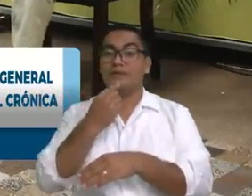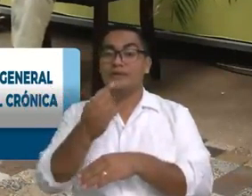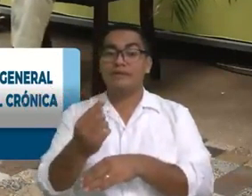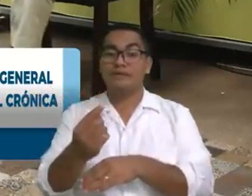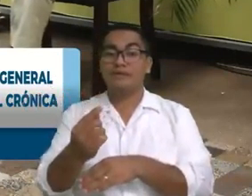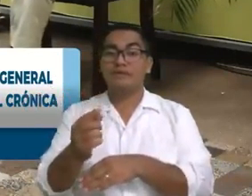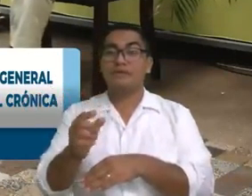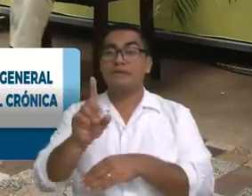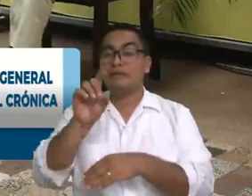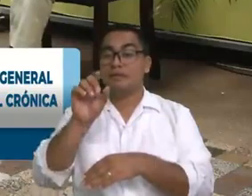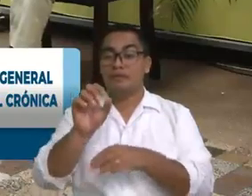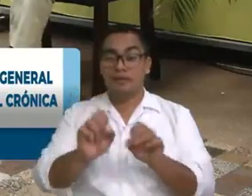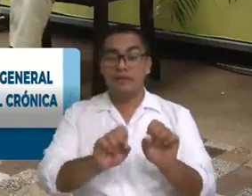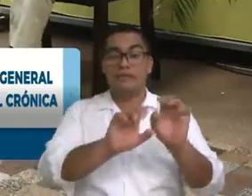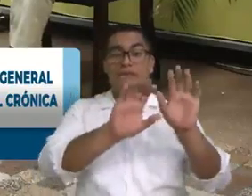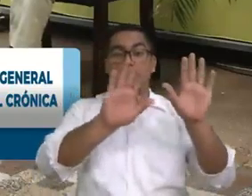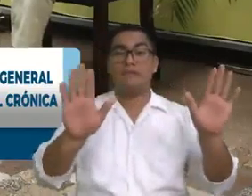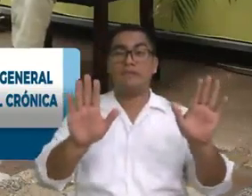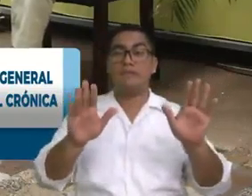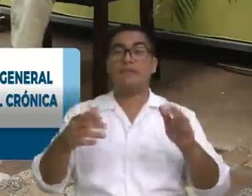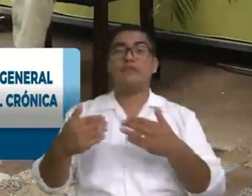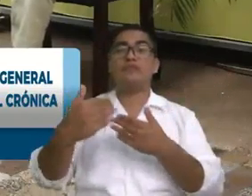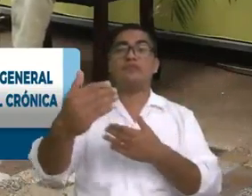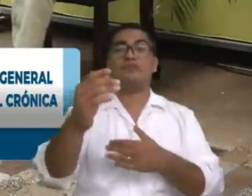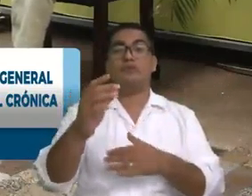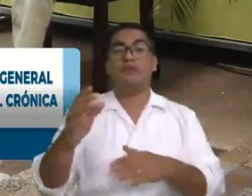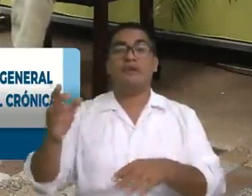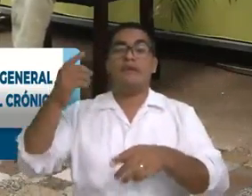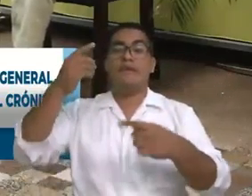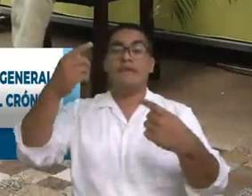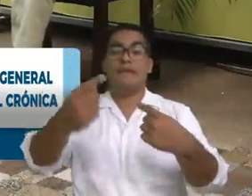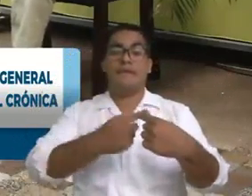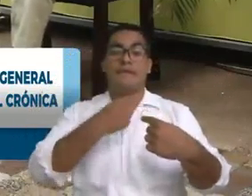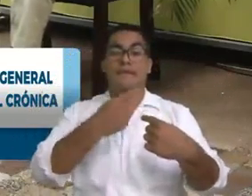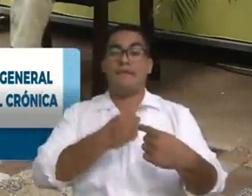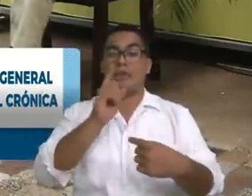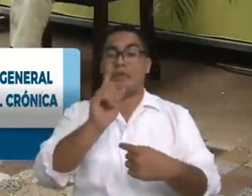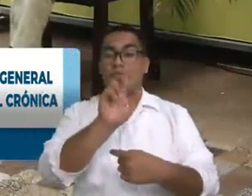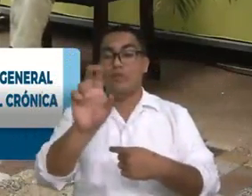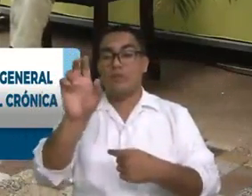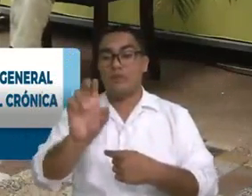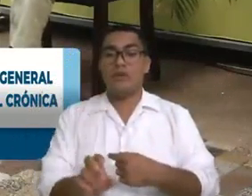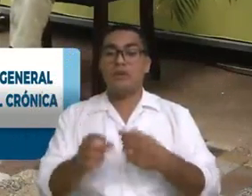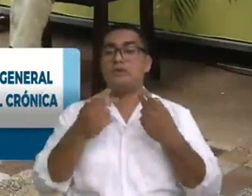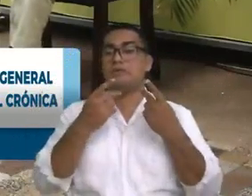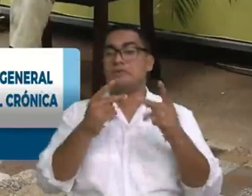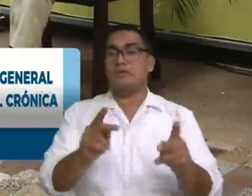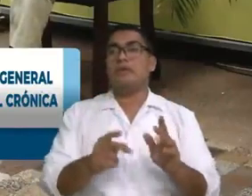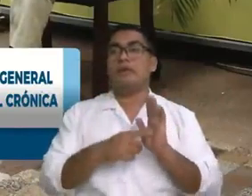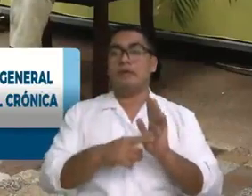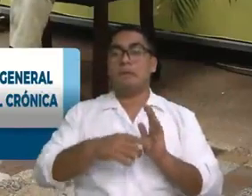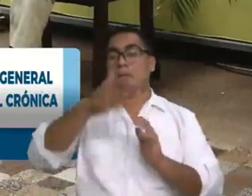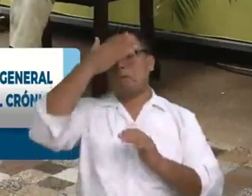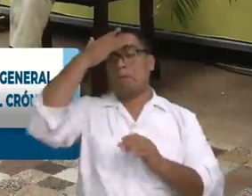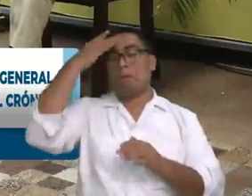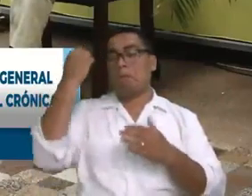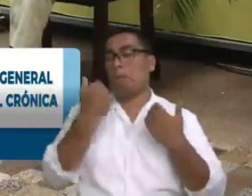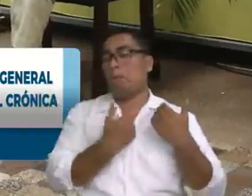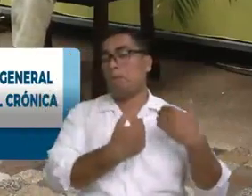el banco le dice, a las 10 de la mañana, en 10 días usted me está pagando un córdoba. Pero a veces uno se nos olvida